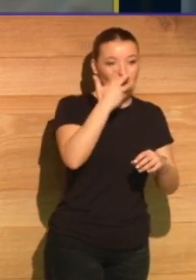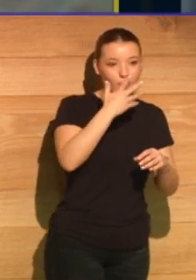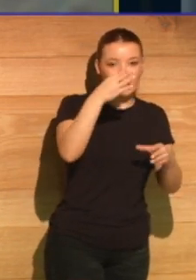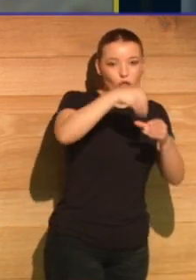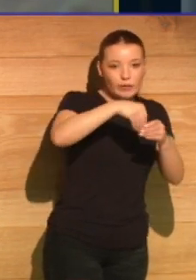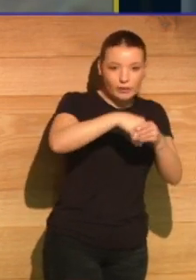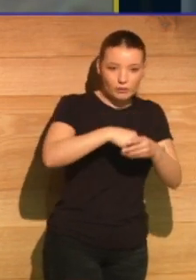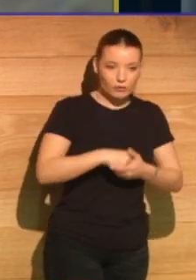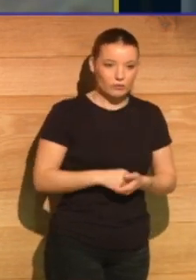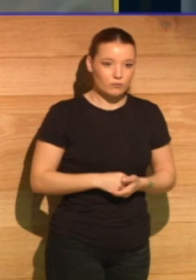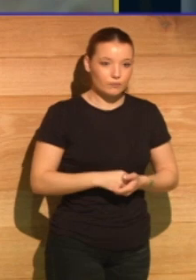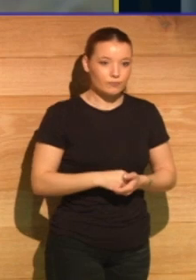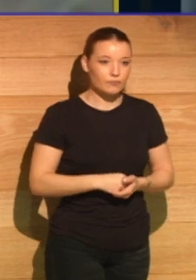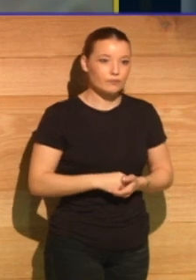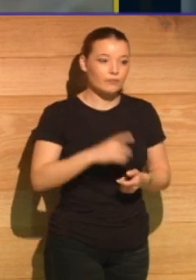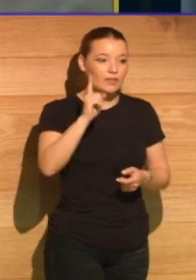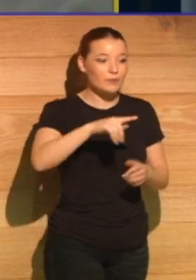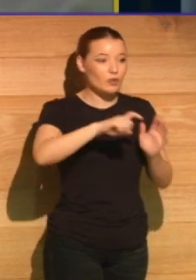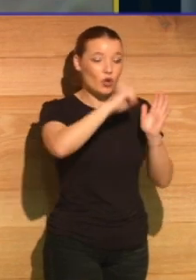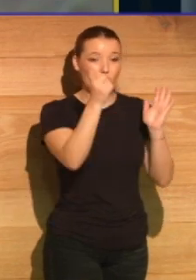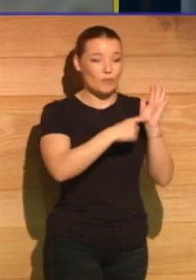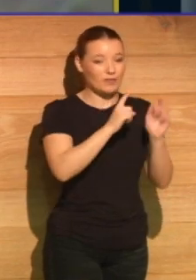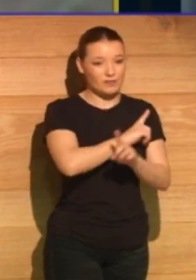como incompleta si no se